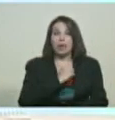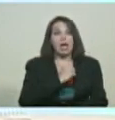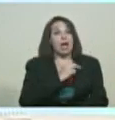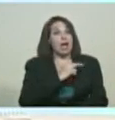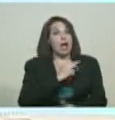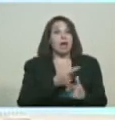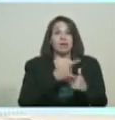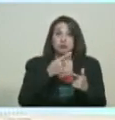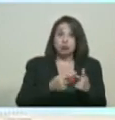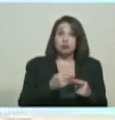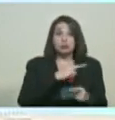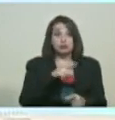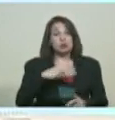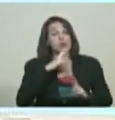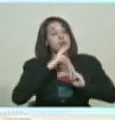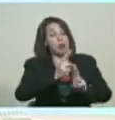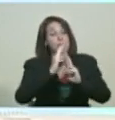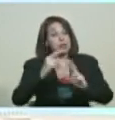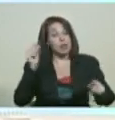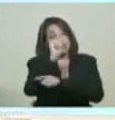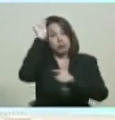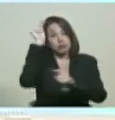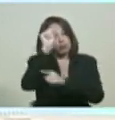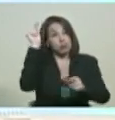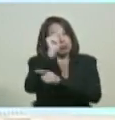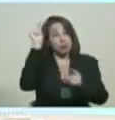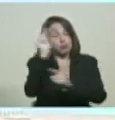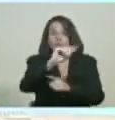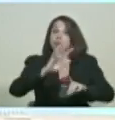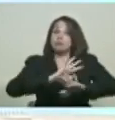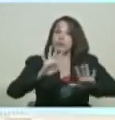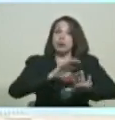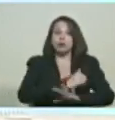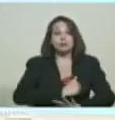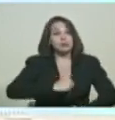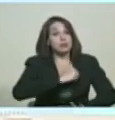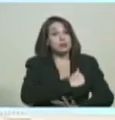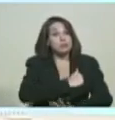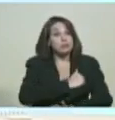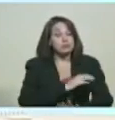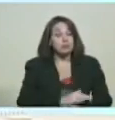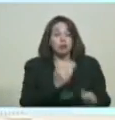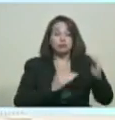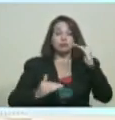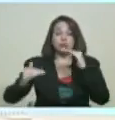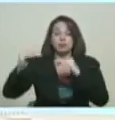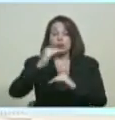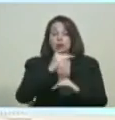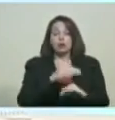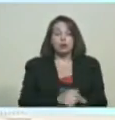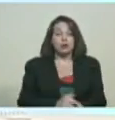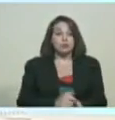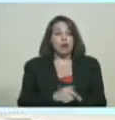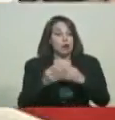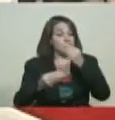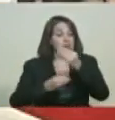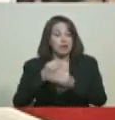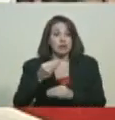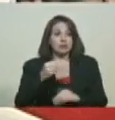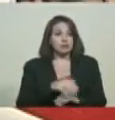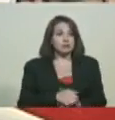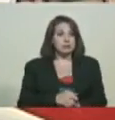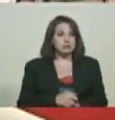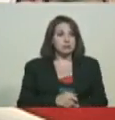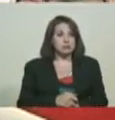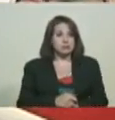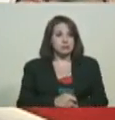campaña y del ataque muy superior a lo que estamos haciendo muy superior a lo que estamos haciendo y es